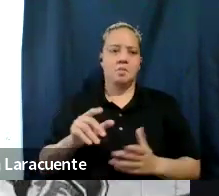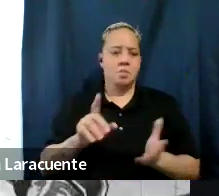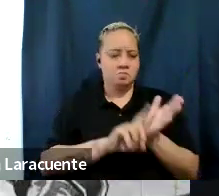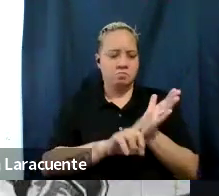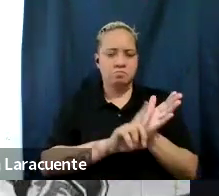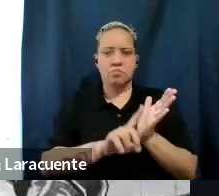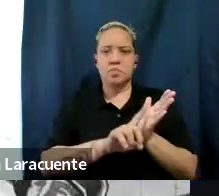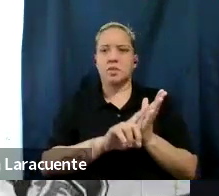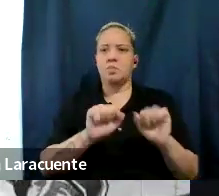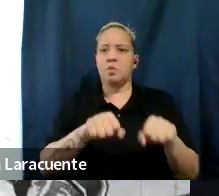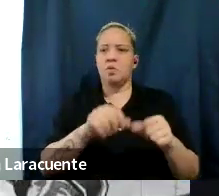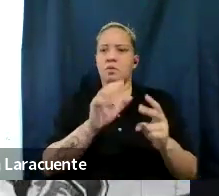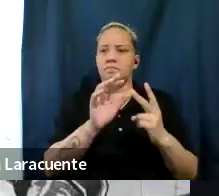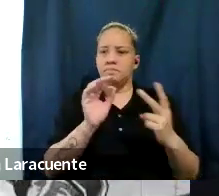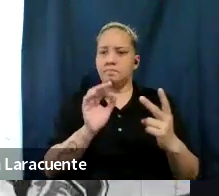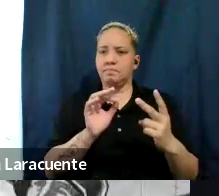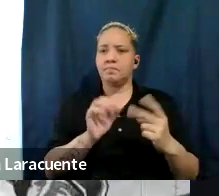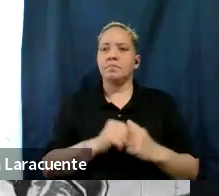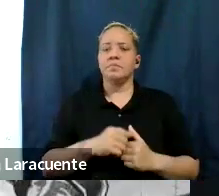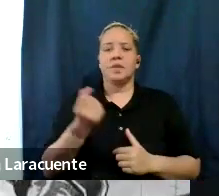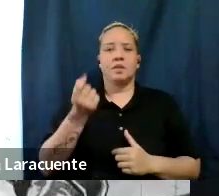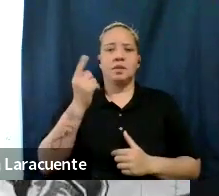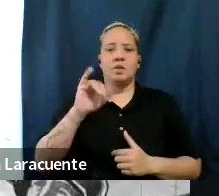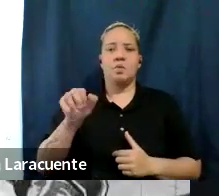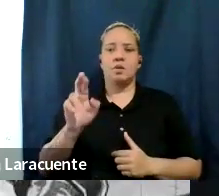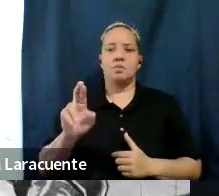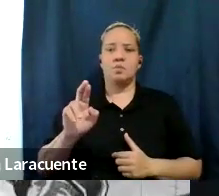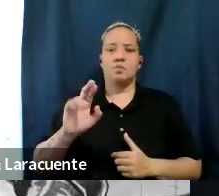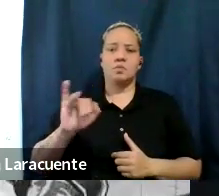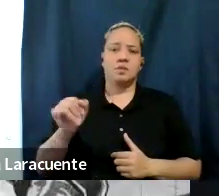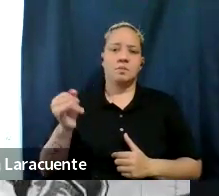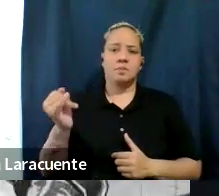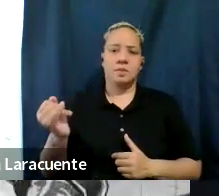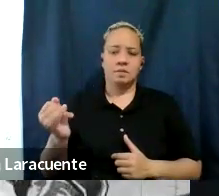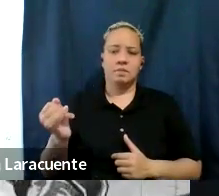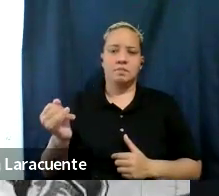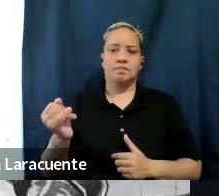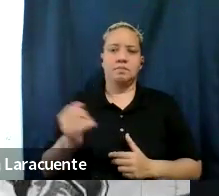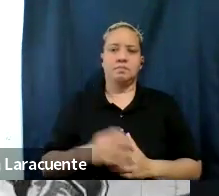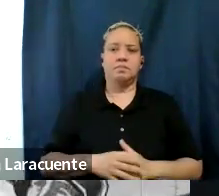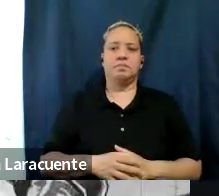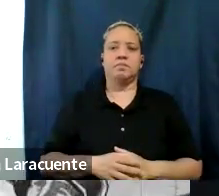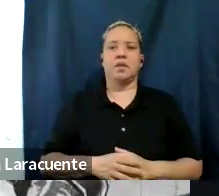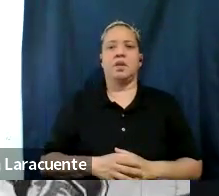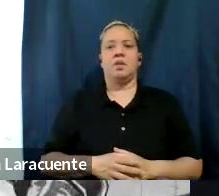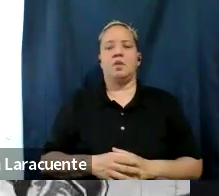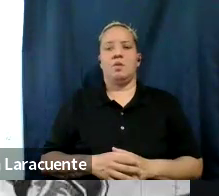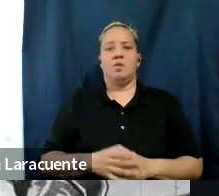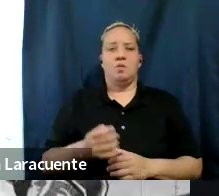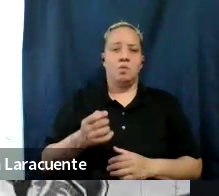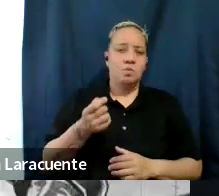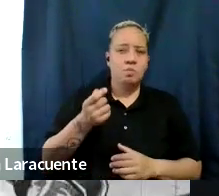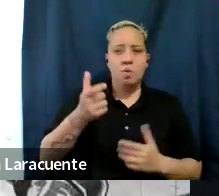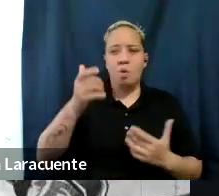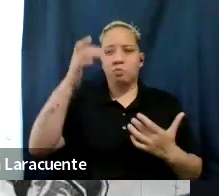la selección. A todo esto hay que entender que Juan Ramón Jiménez era, bueno, era un poco enfermizo y